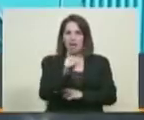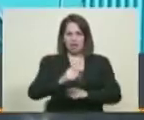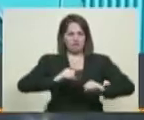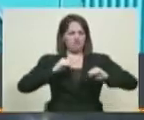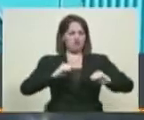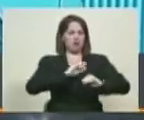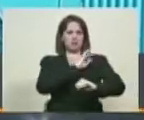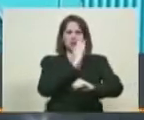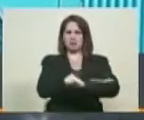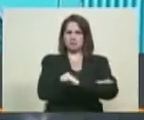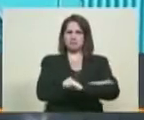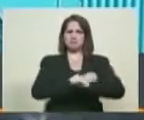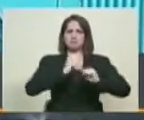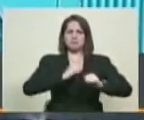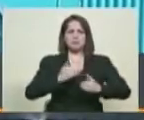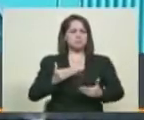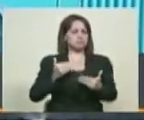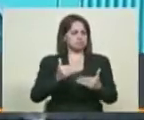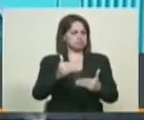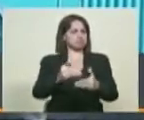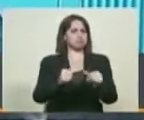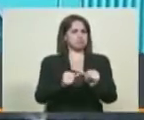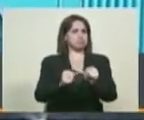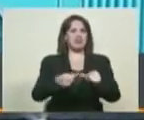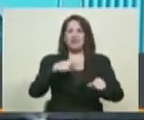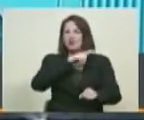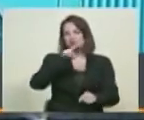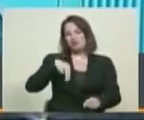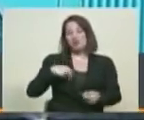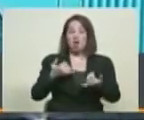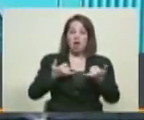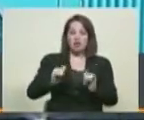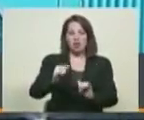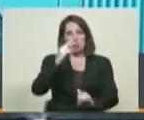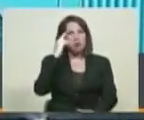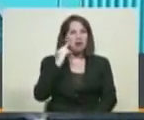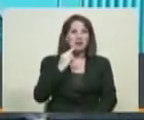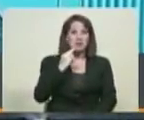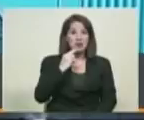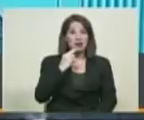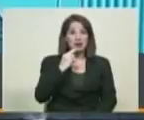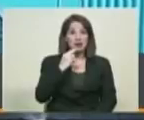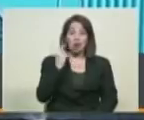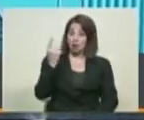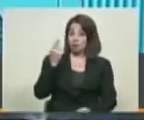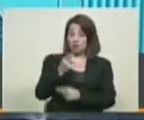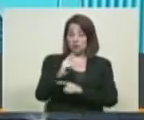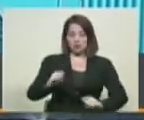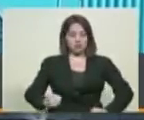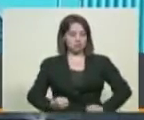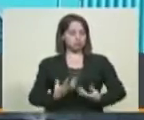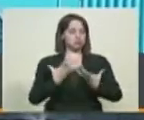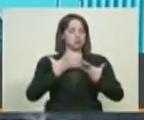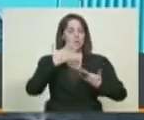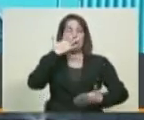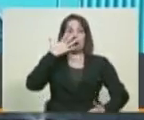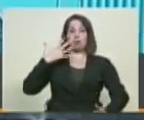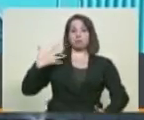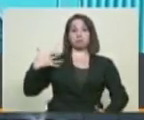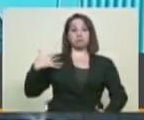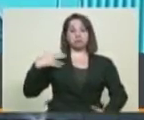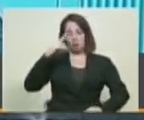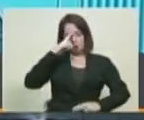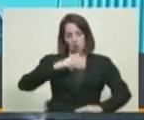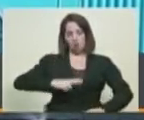Gajes del oficio, compadre, para adelante. Somos los hijos de Bolívar. Y nos debe llenar de honor y orgullo que